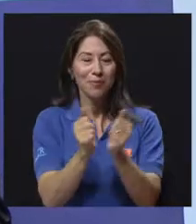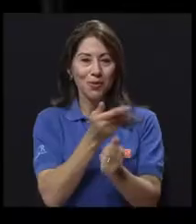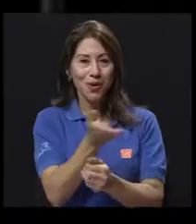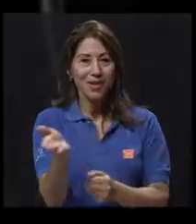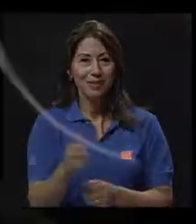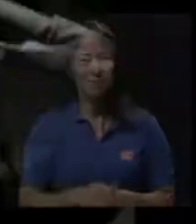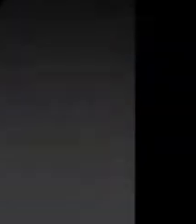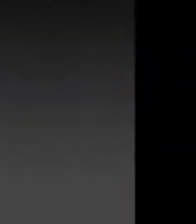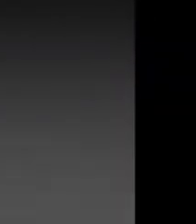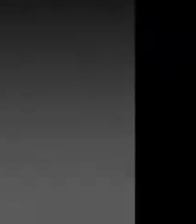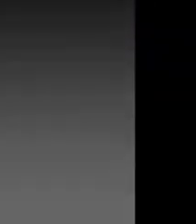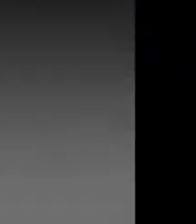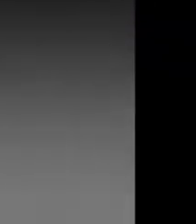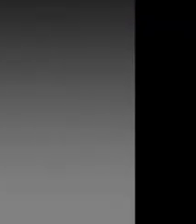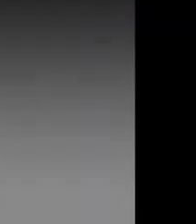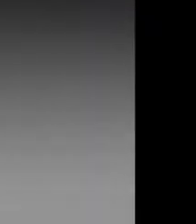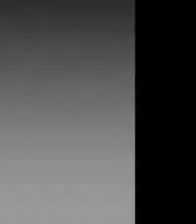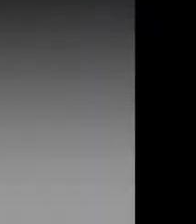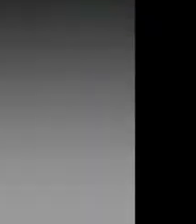Cinemateca.